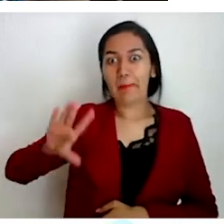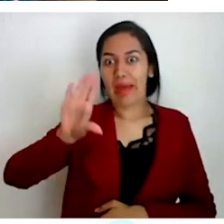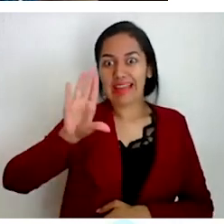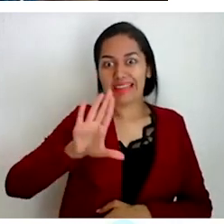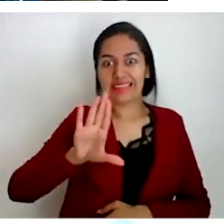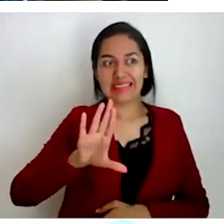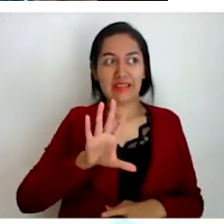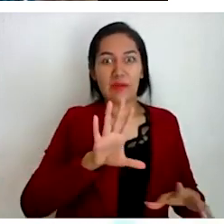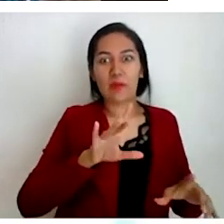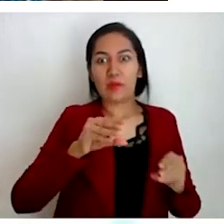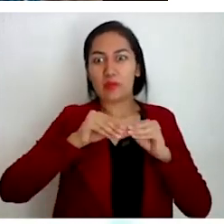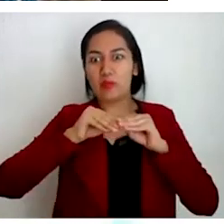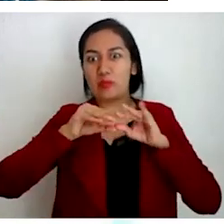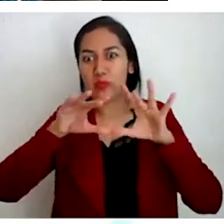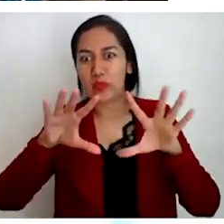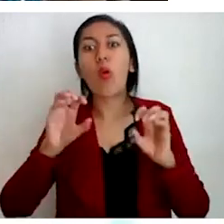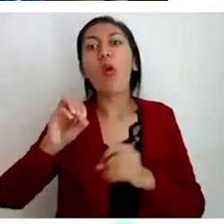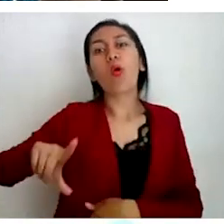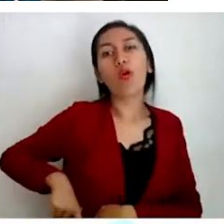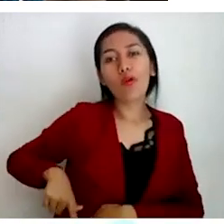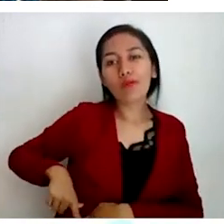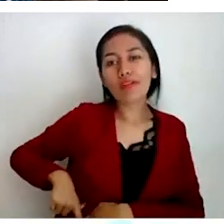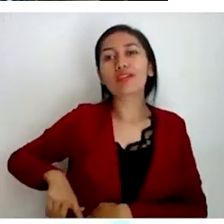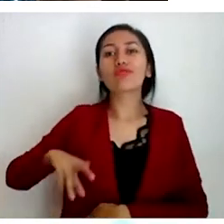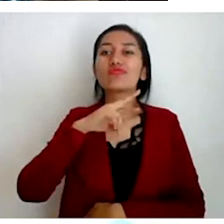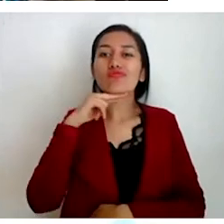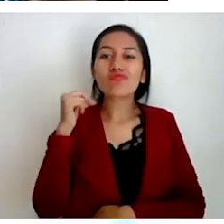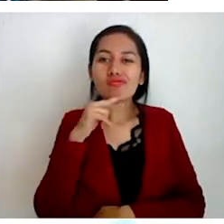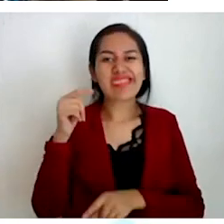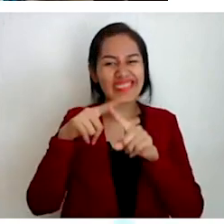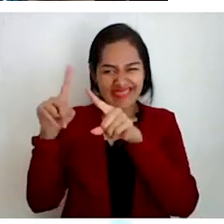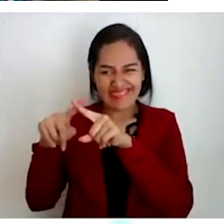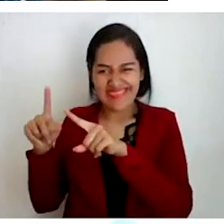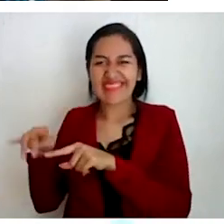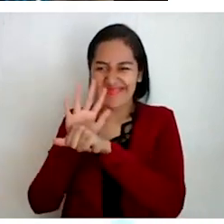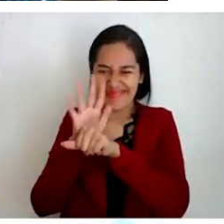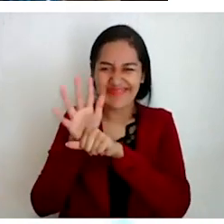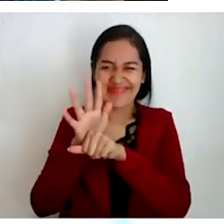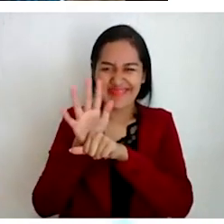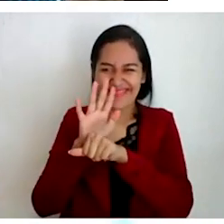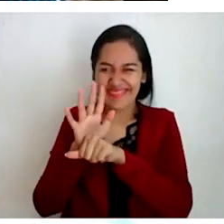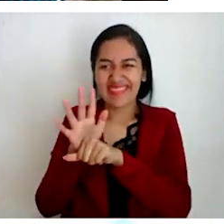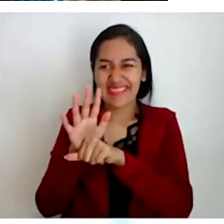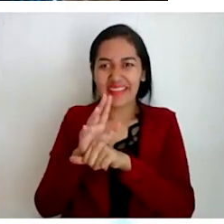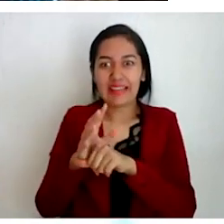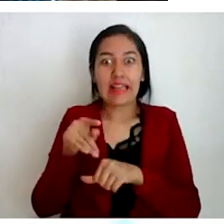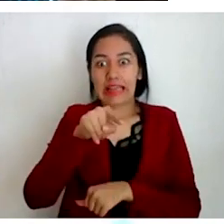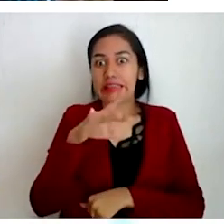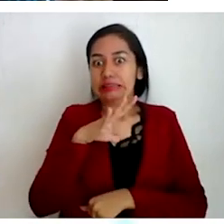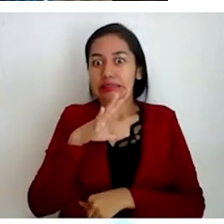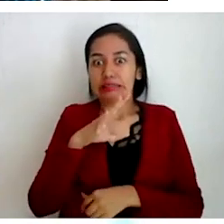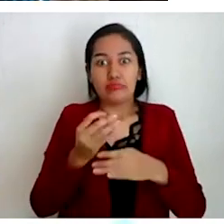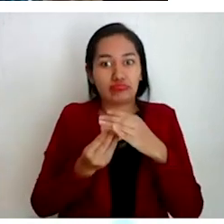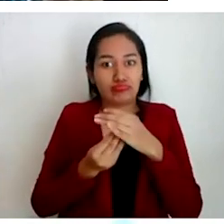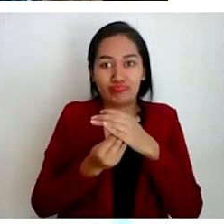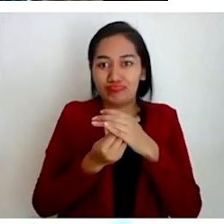gobierno ruso, y vemos que sí ya tienen una nueva imagen todas estas